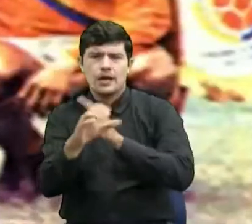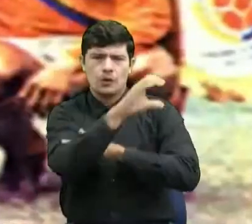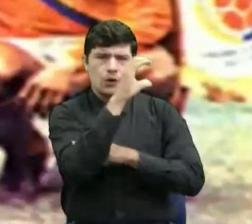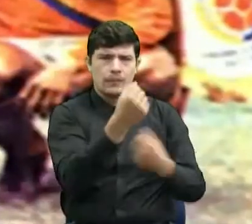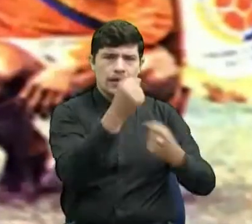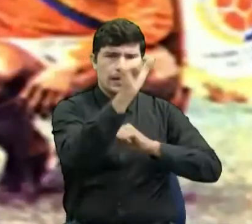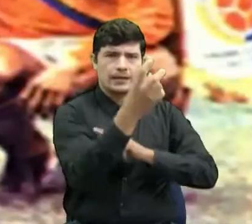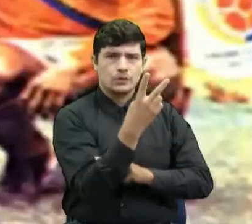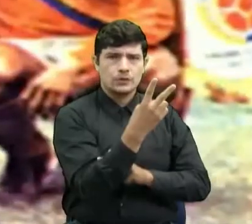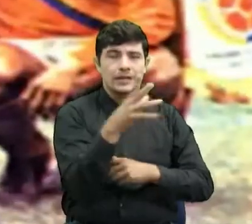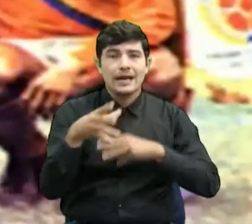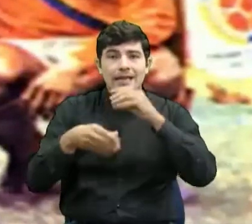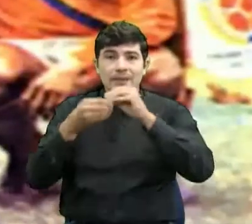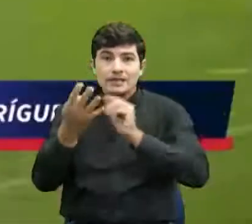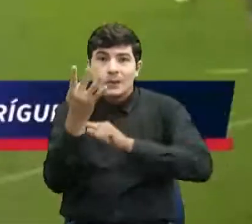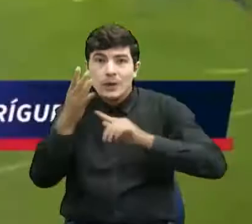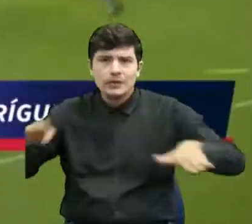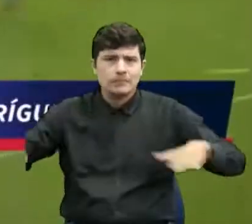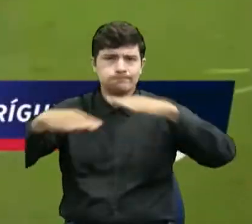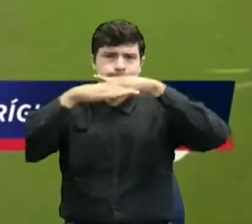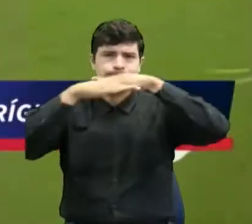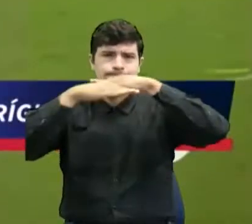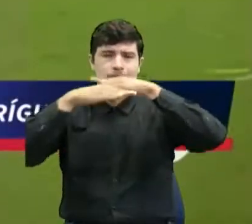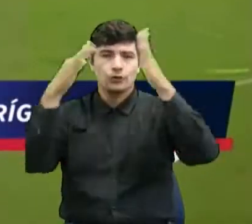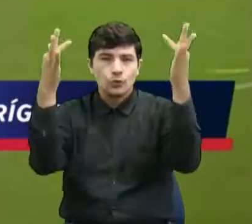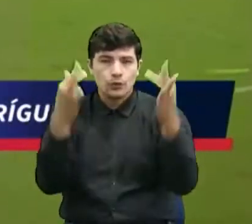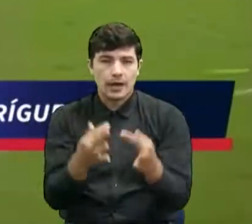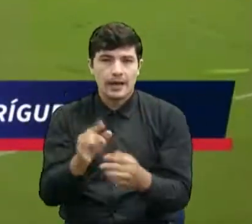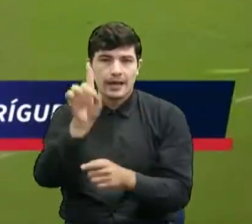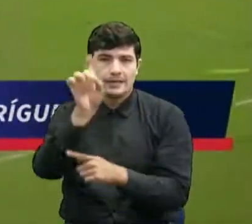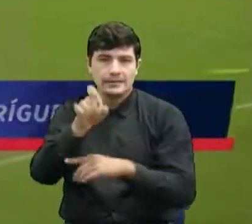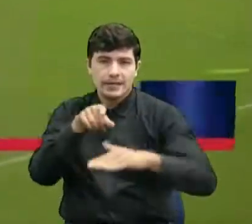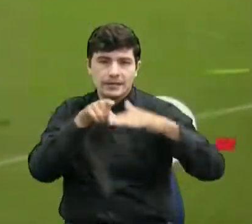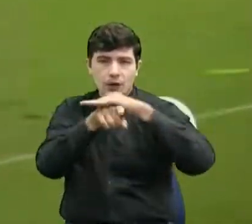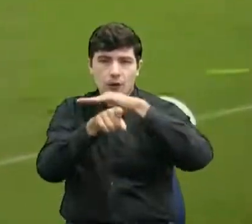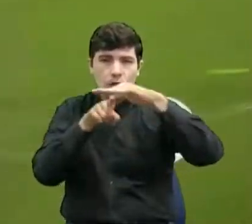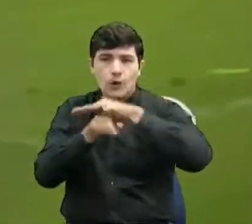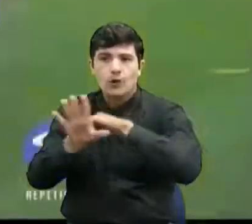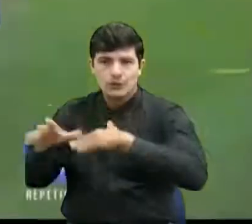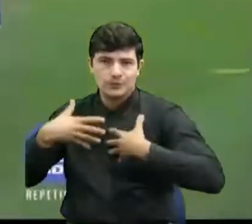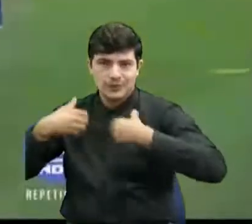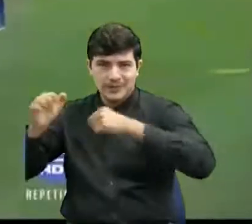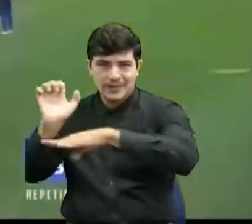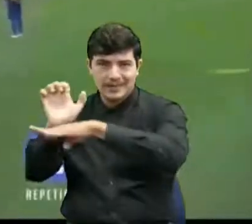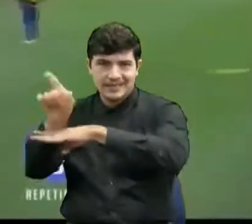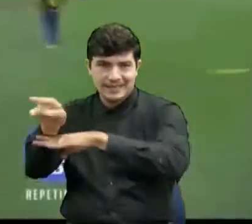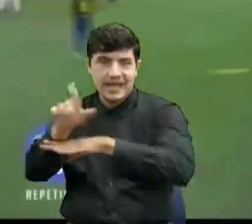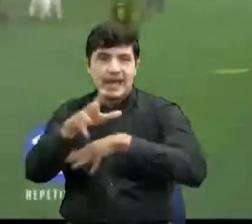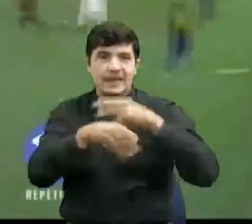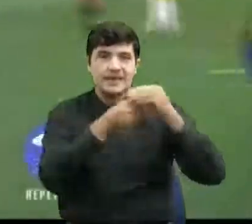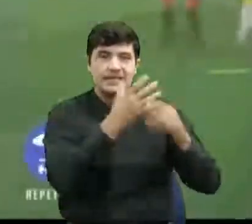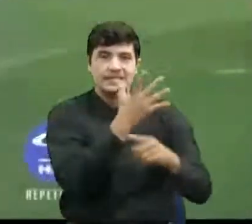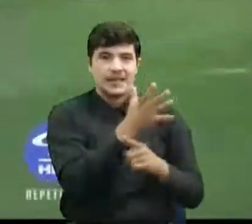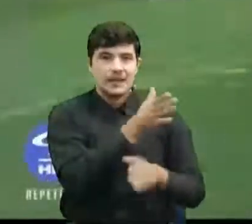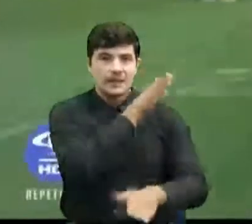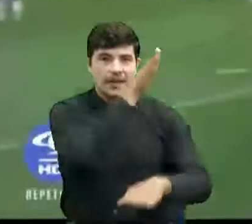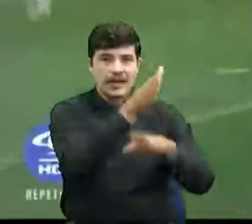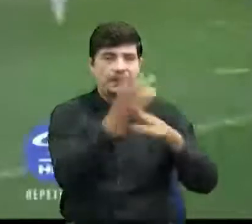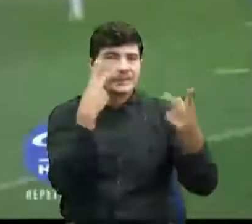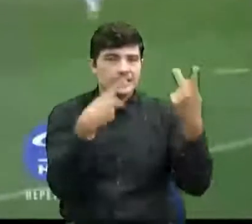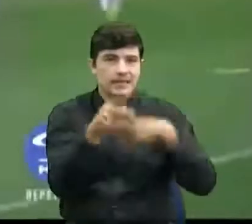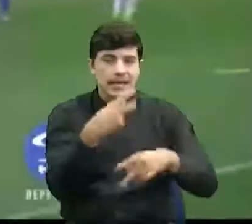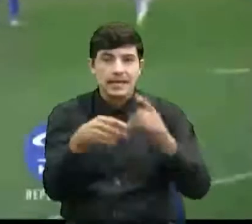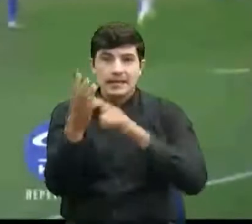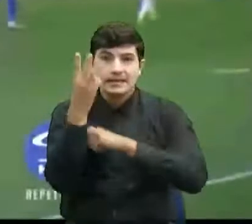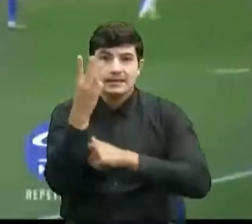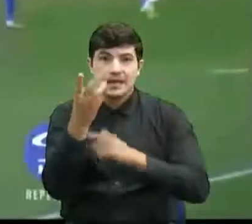Colombia 2 y se suman 4 empates. Con un total de 6 goles para los dueños de casa y 5 para la visita. 3 veces